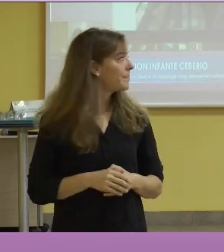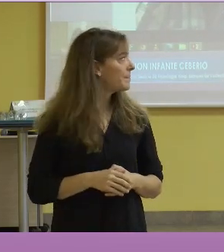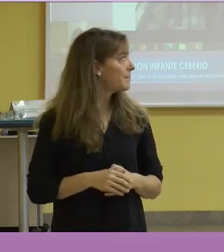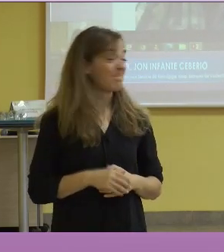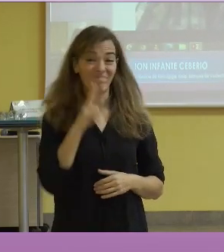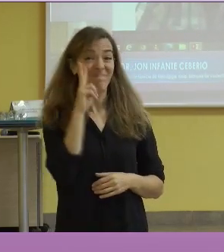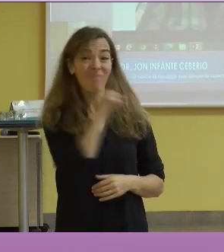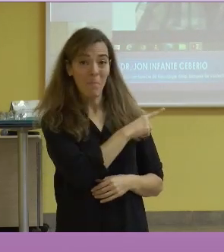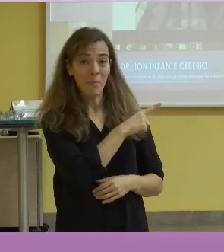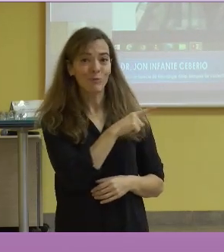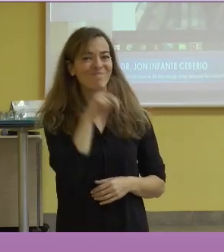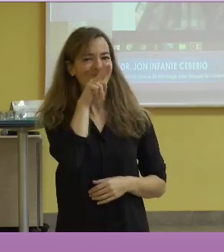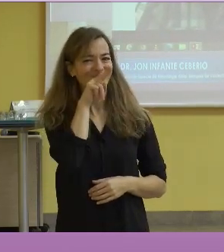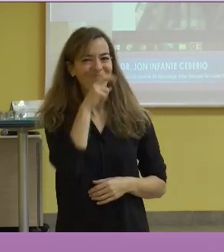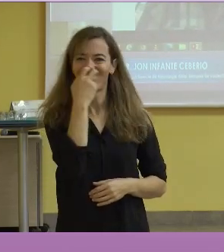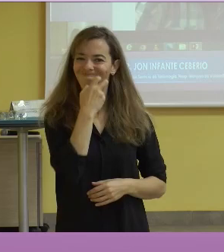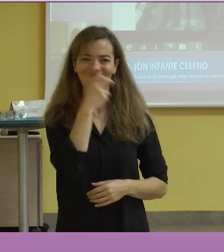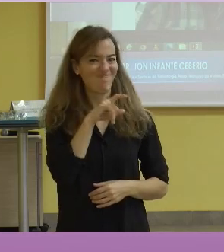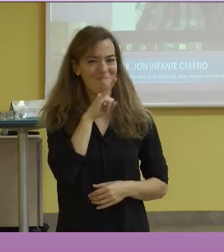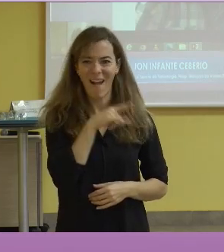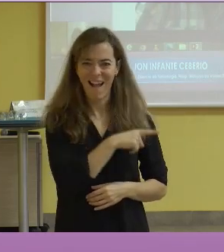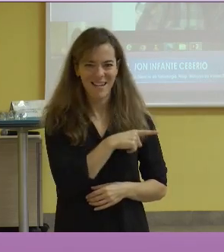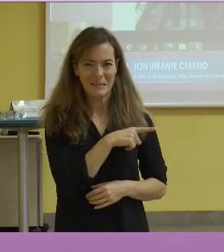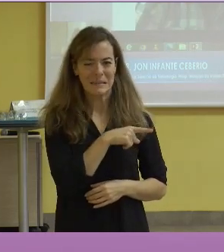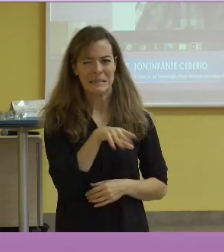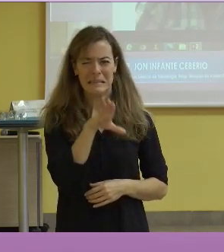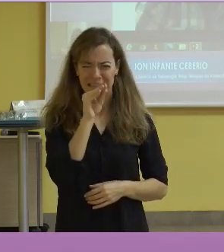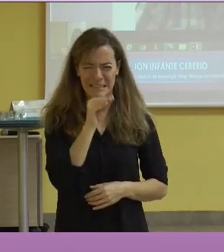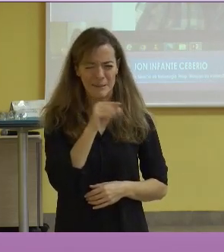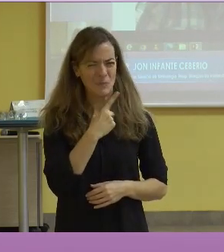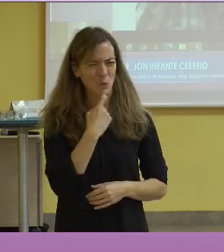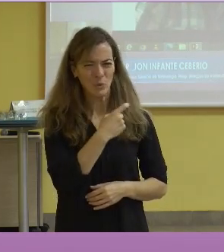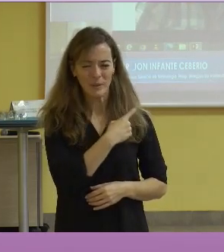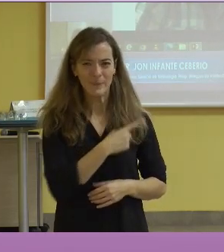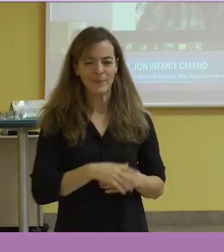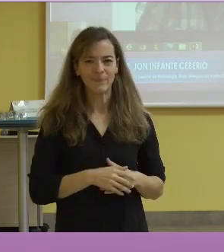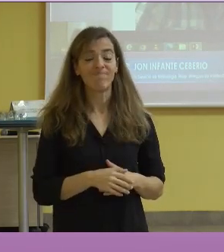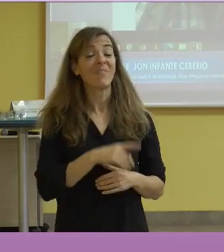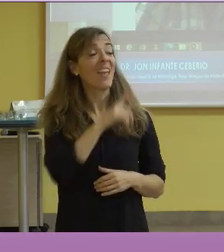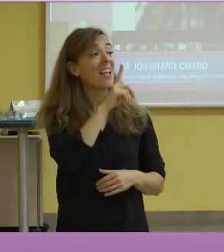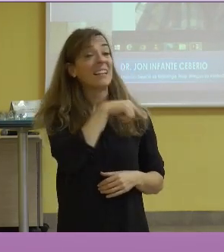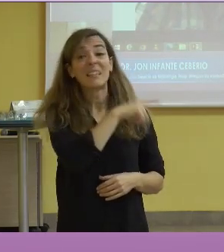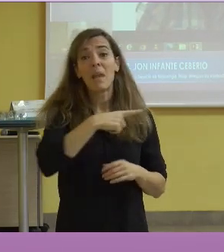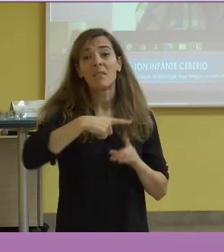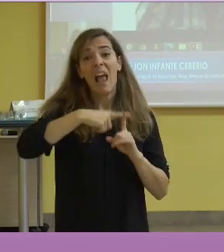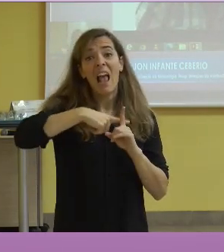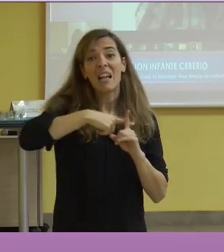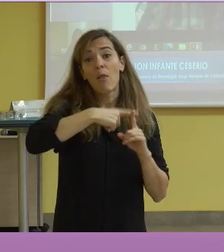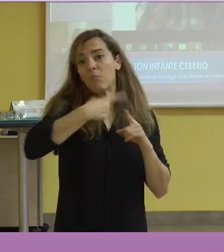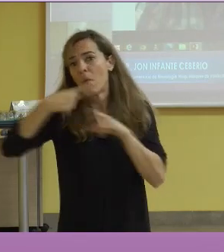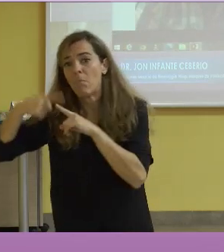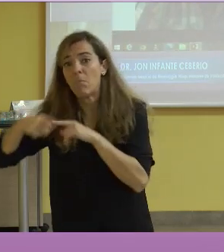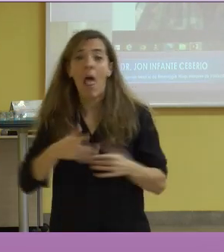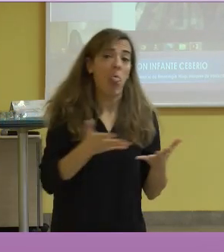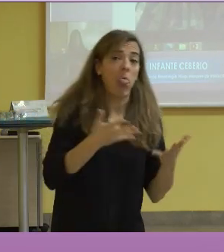Vemos cómo tiene una disartria, ¿no? Una dificultad para la pronunciación. Me pego, el que también puede ir desde un grado muy leve, ¿no?, hasta